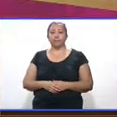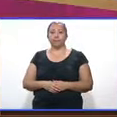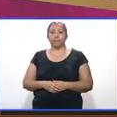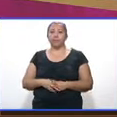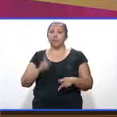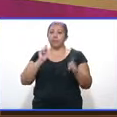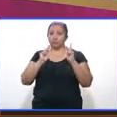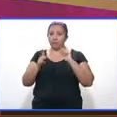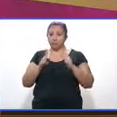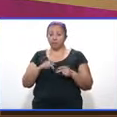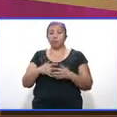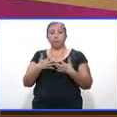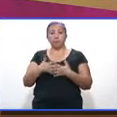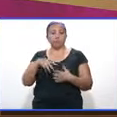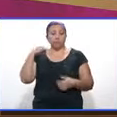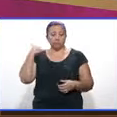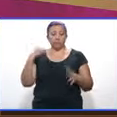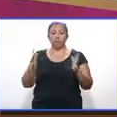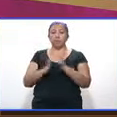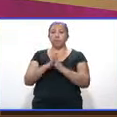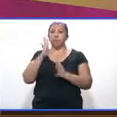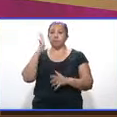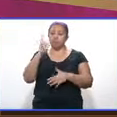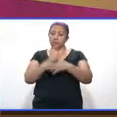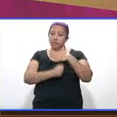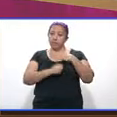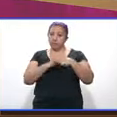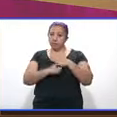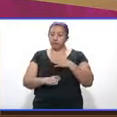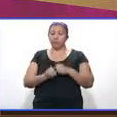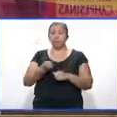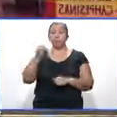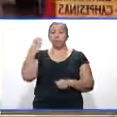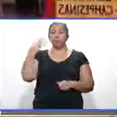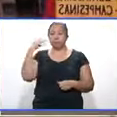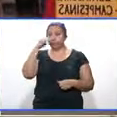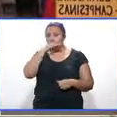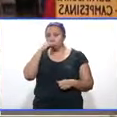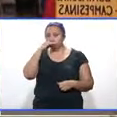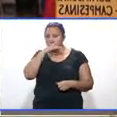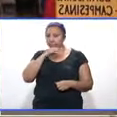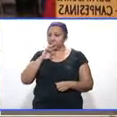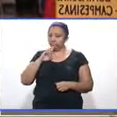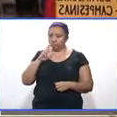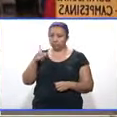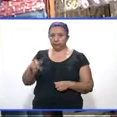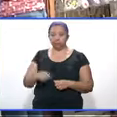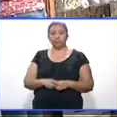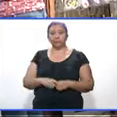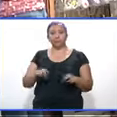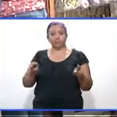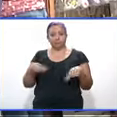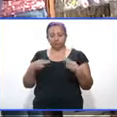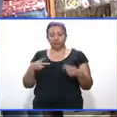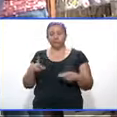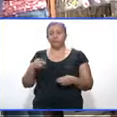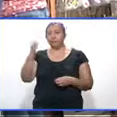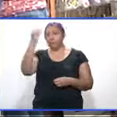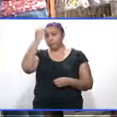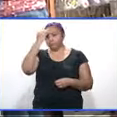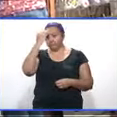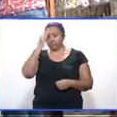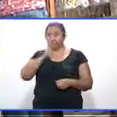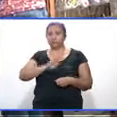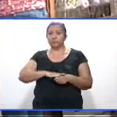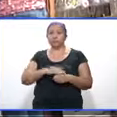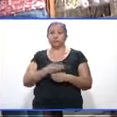Le platico que empresas yucatecas participarán en talleres, conferencias gratuitas para fortalecer sus negocios y también conocer más